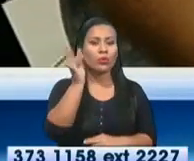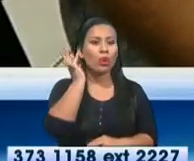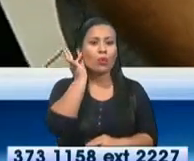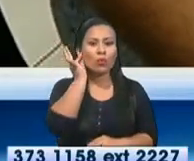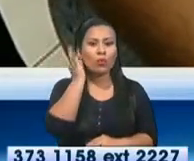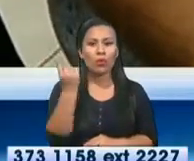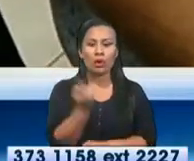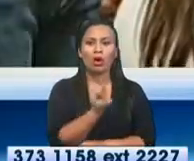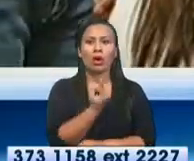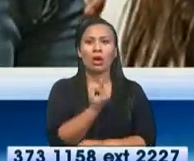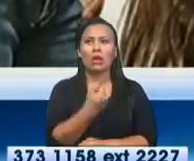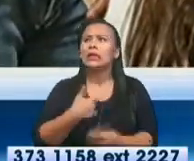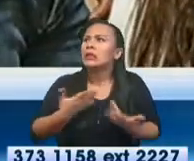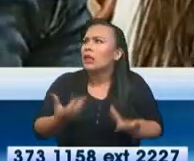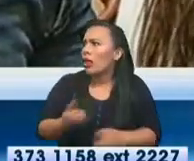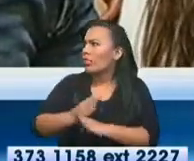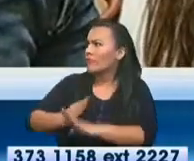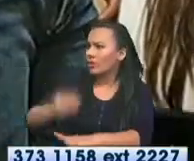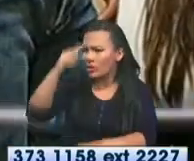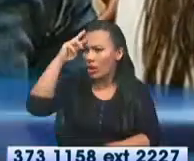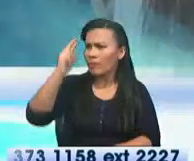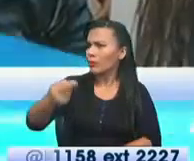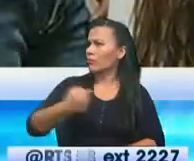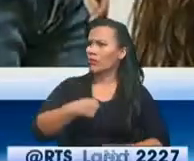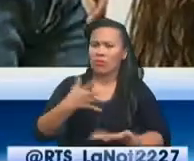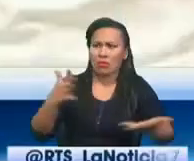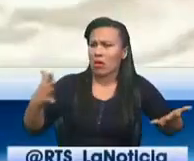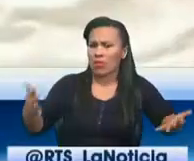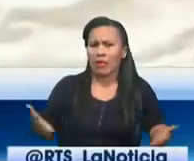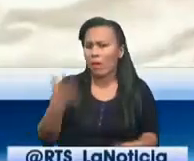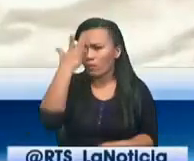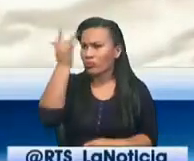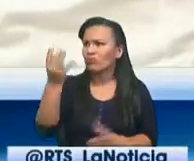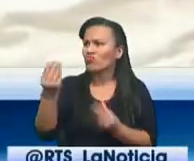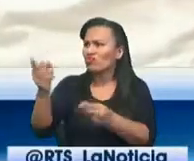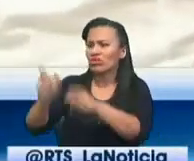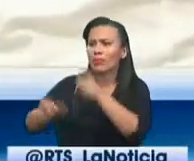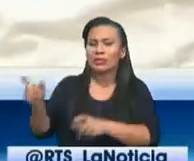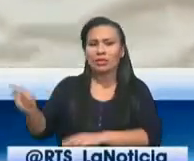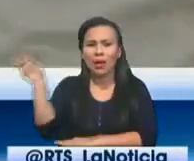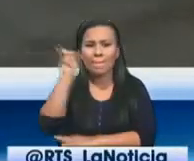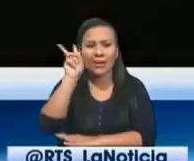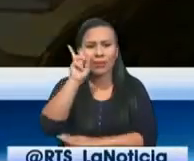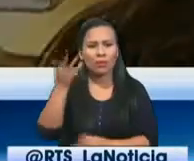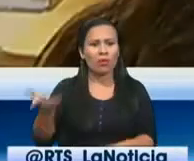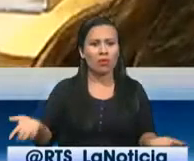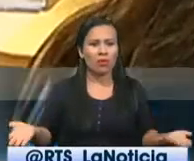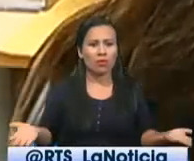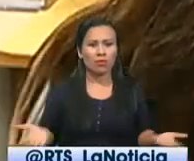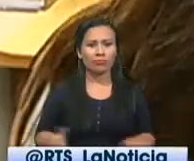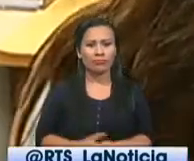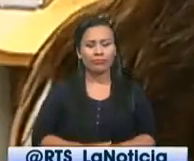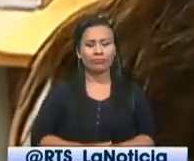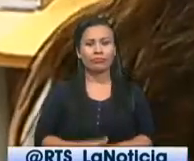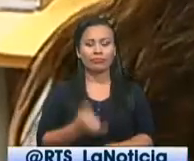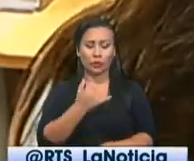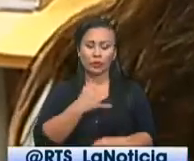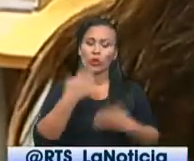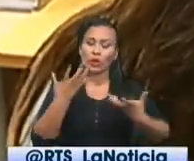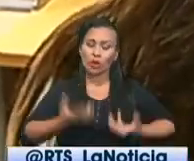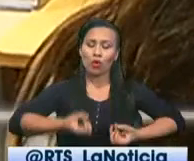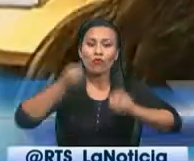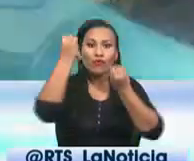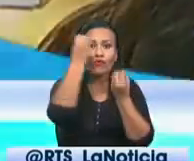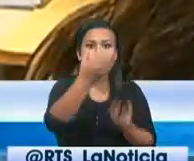que busca defender su honorabilidad, manchada por las manos del AMPA. Entonces yo le quiero decir a